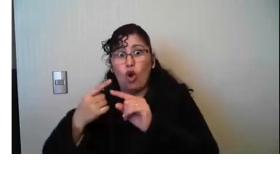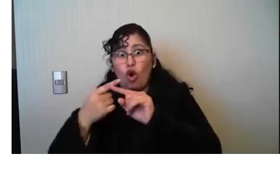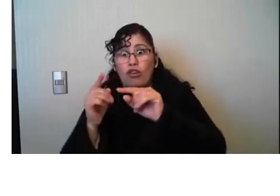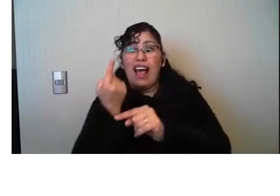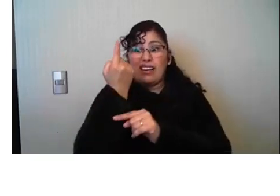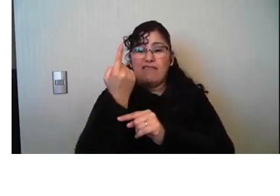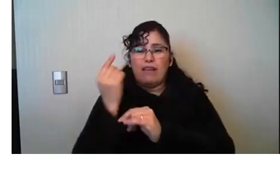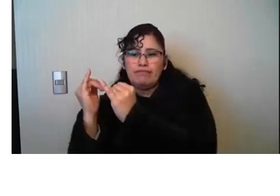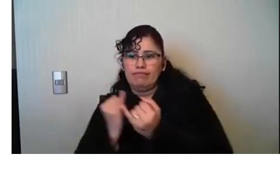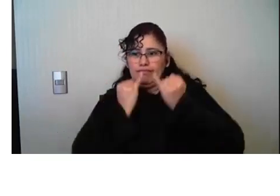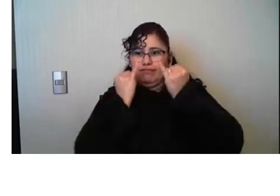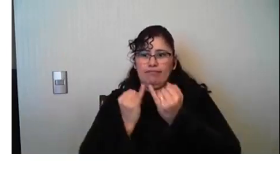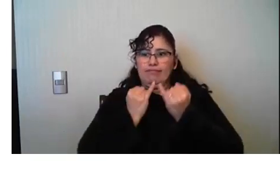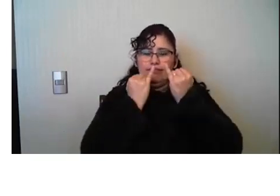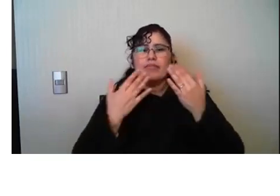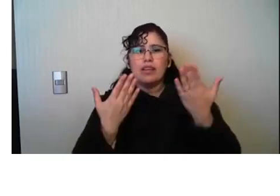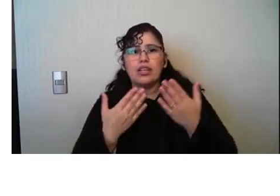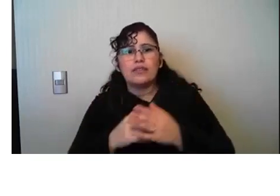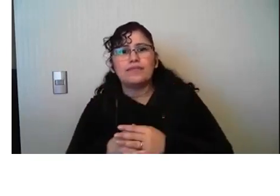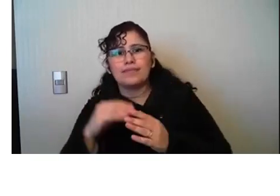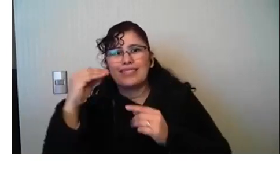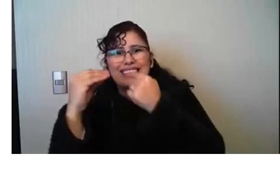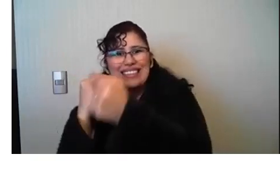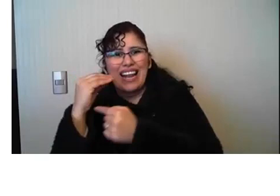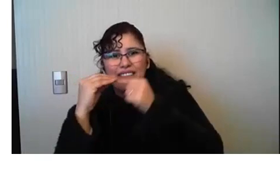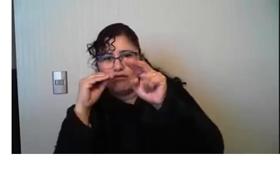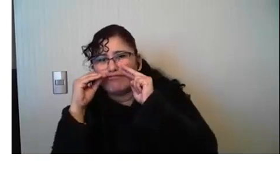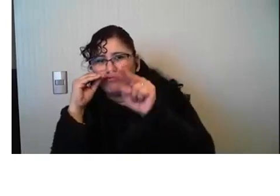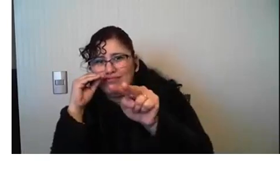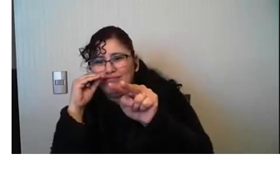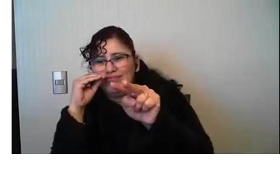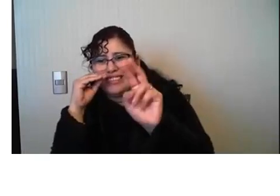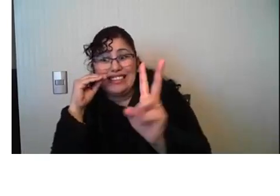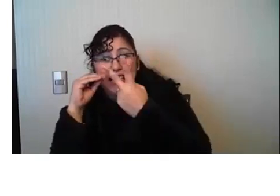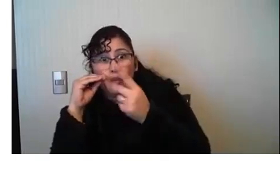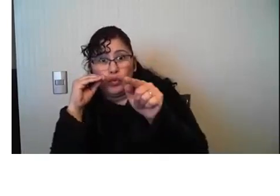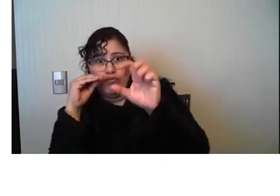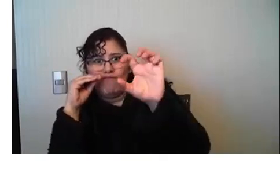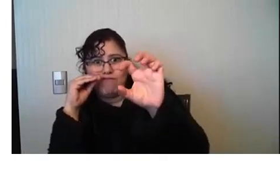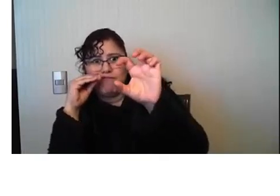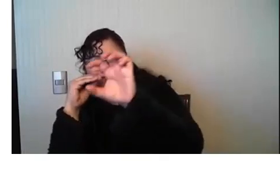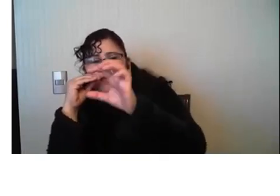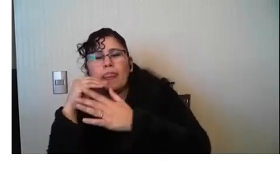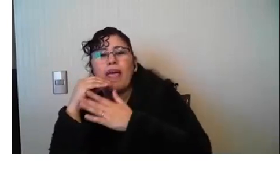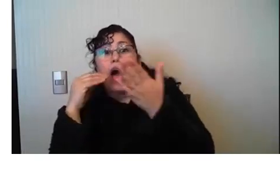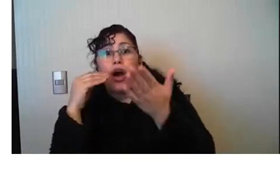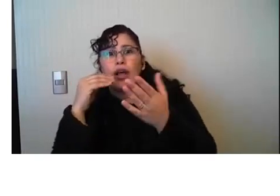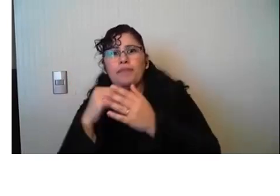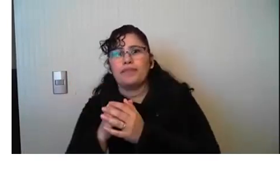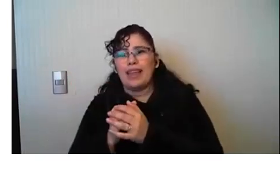aquí ubicamos el cerebelo. Es decir, si esto es lateral y esto es